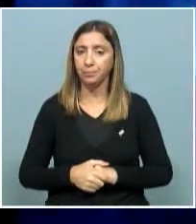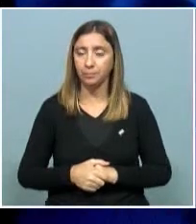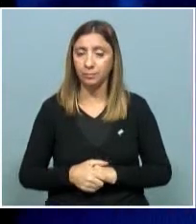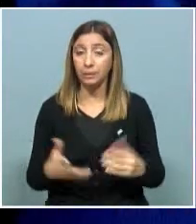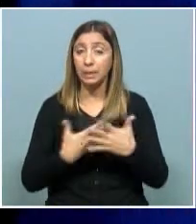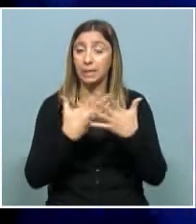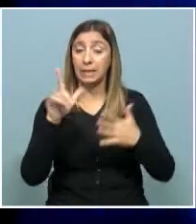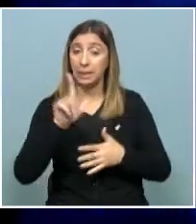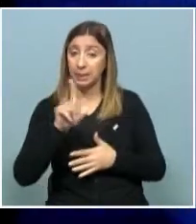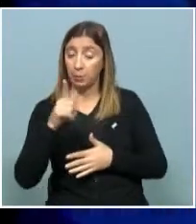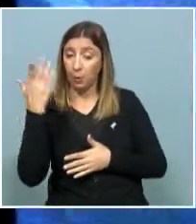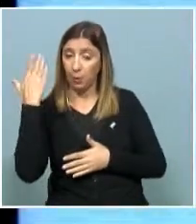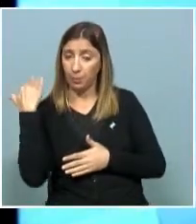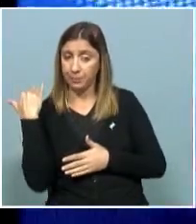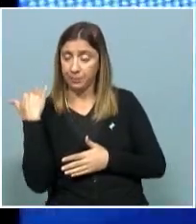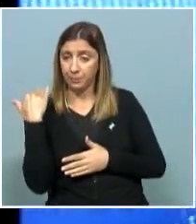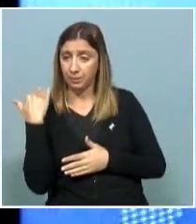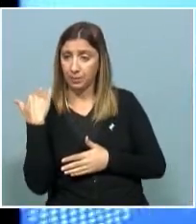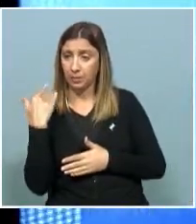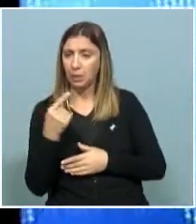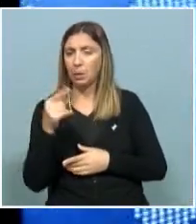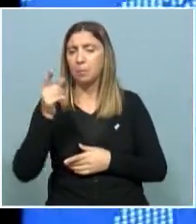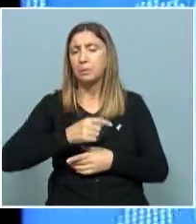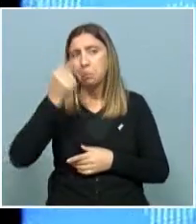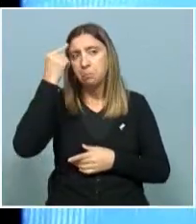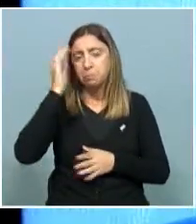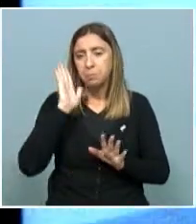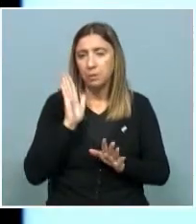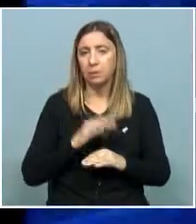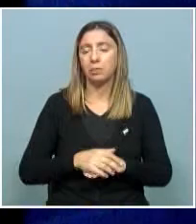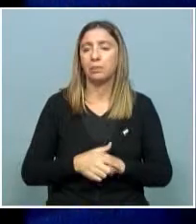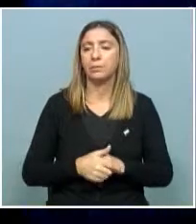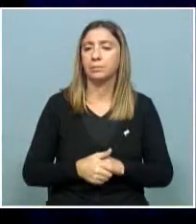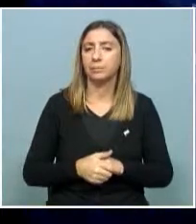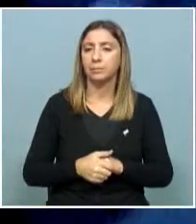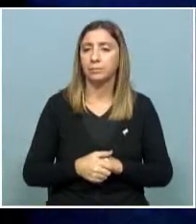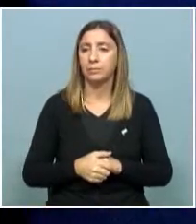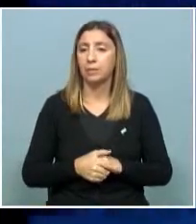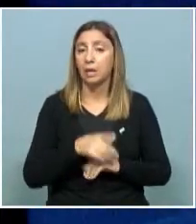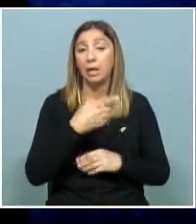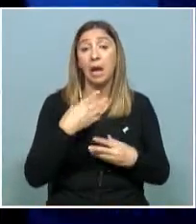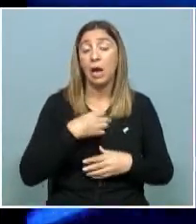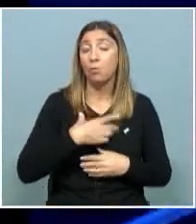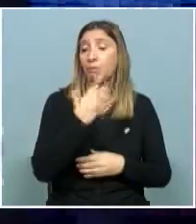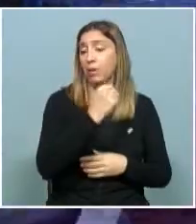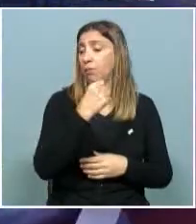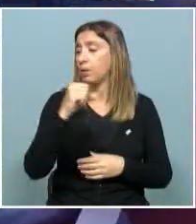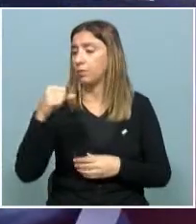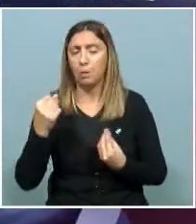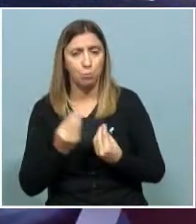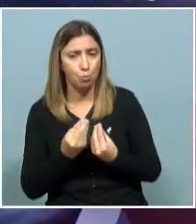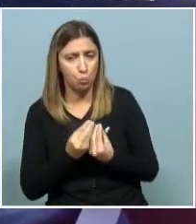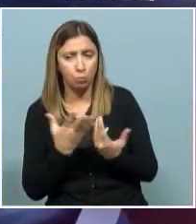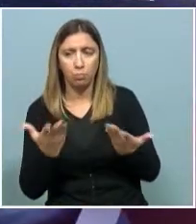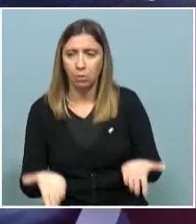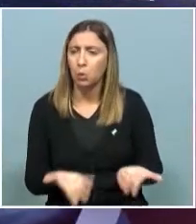el día lunes recibimos una sospecha a través de las inasistencias de alumnos de la escuela con lo